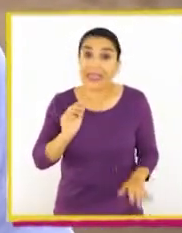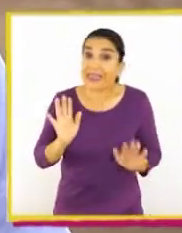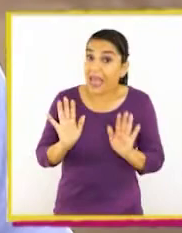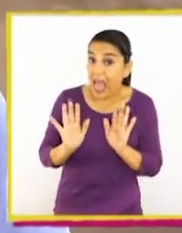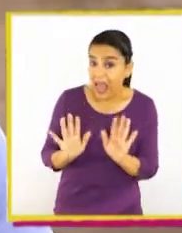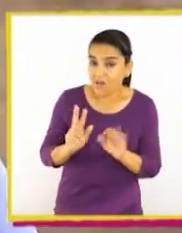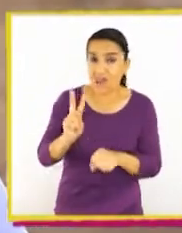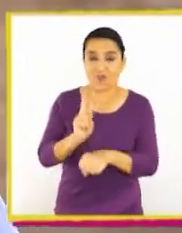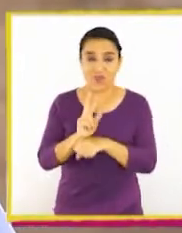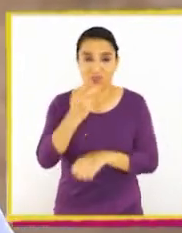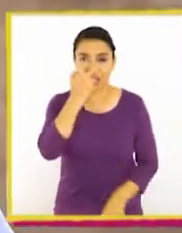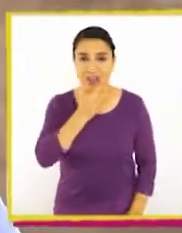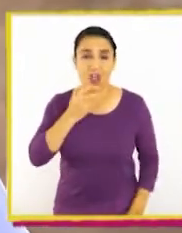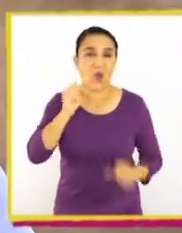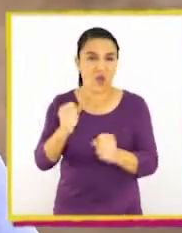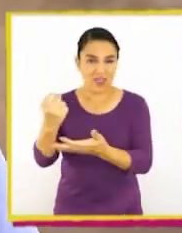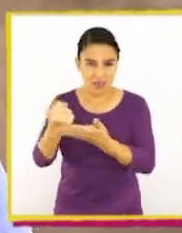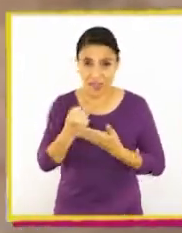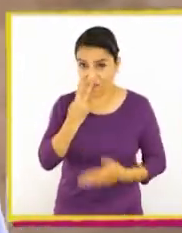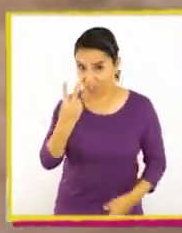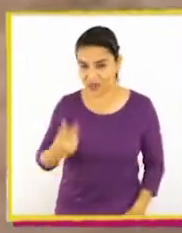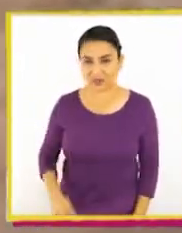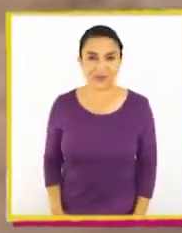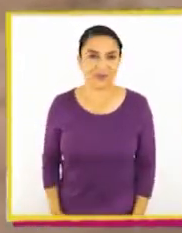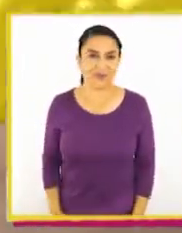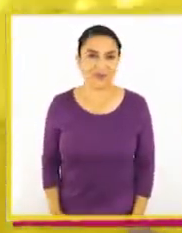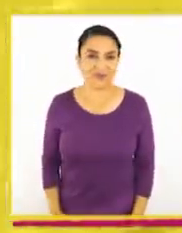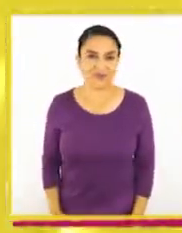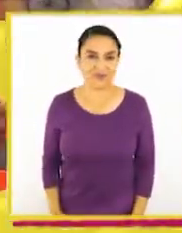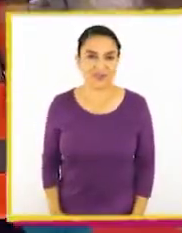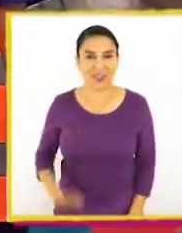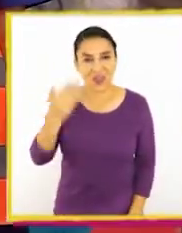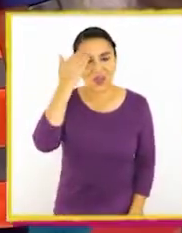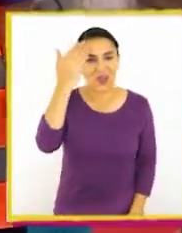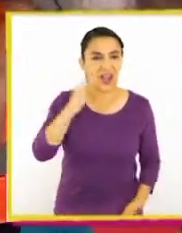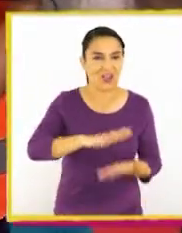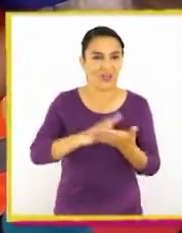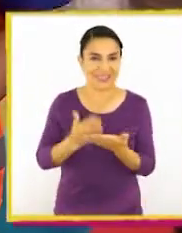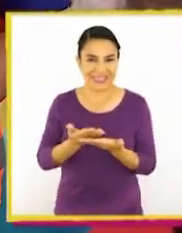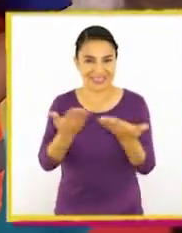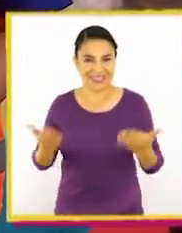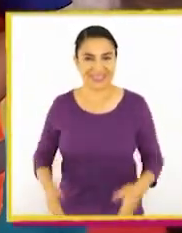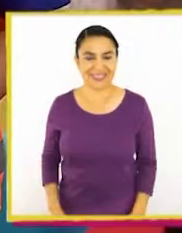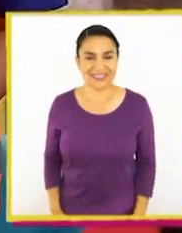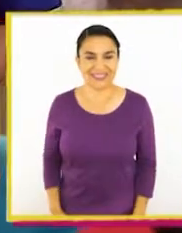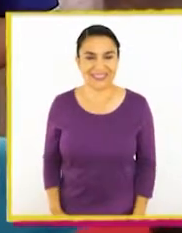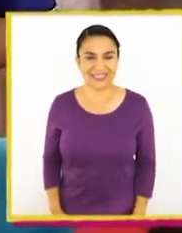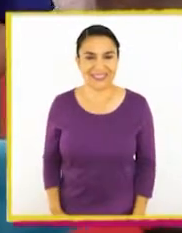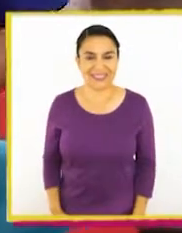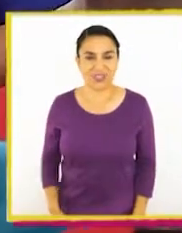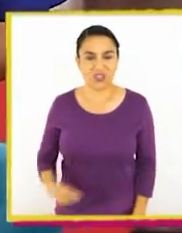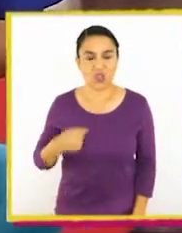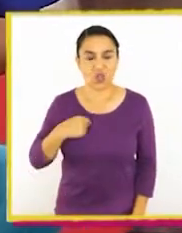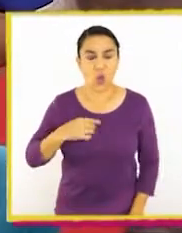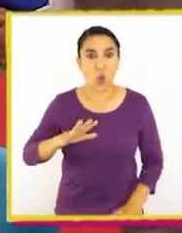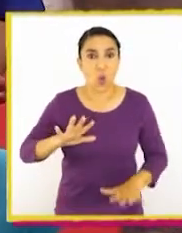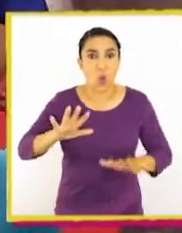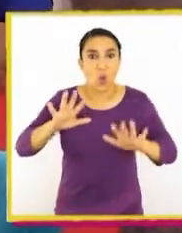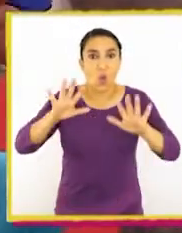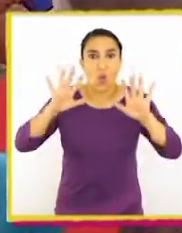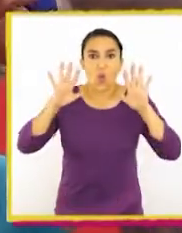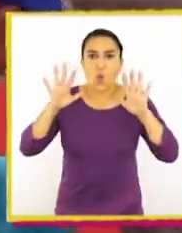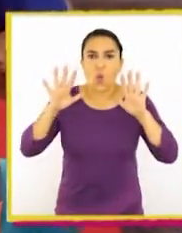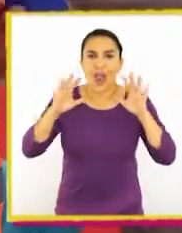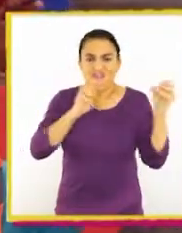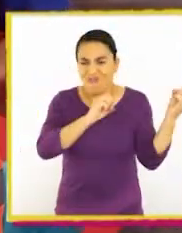Tal vez la profesora de lenguaje nos puede ayudar. ¡Veamos! Hola, ¿cómo están? Quedé impactada